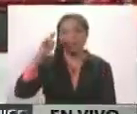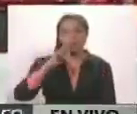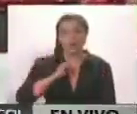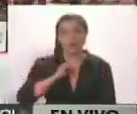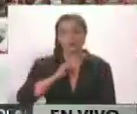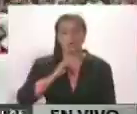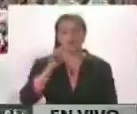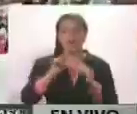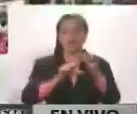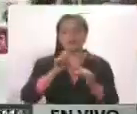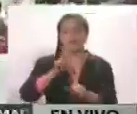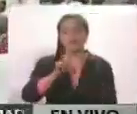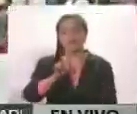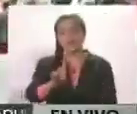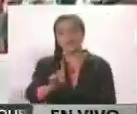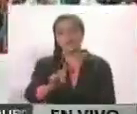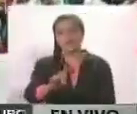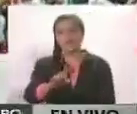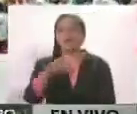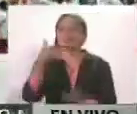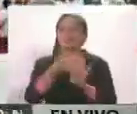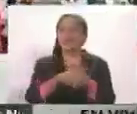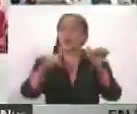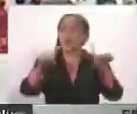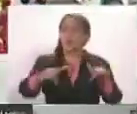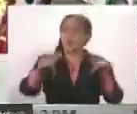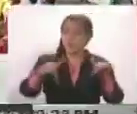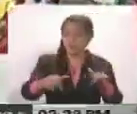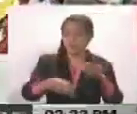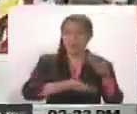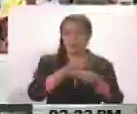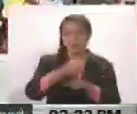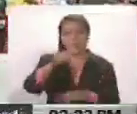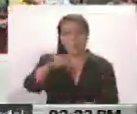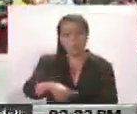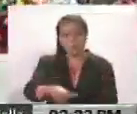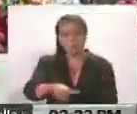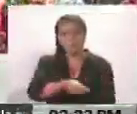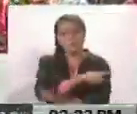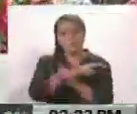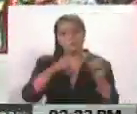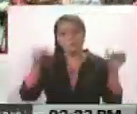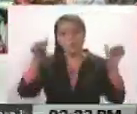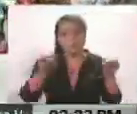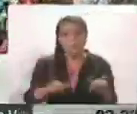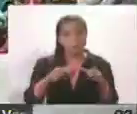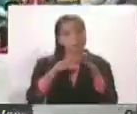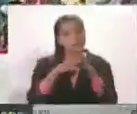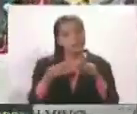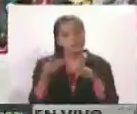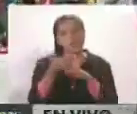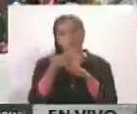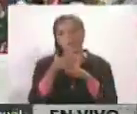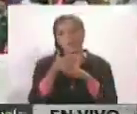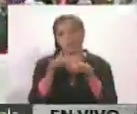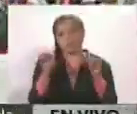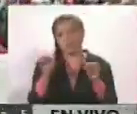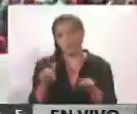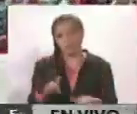siglo XXI. Eso es lo que hoy estamos celebrando, ¿saben? Y hoy todos lo compartimos, Jorge,